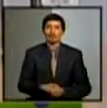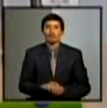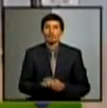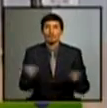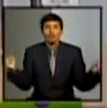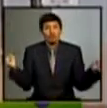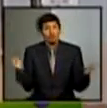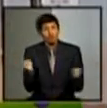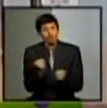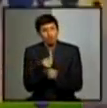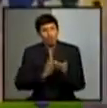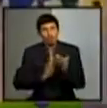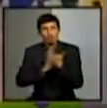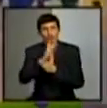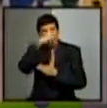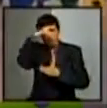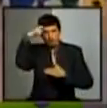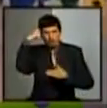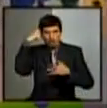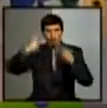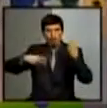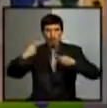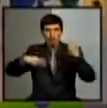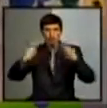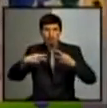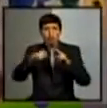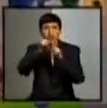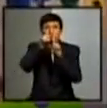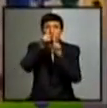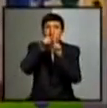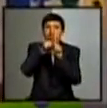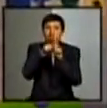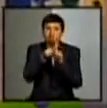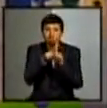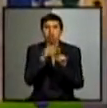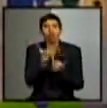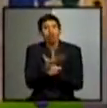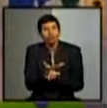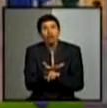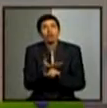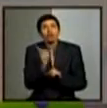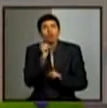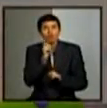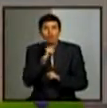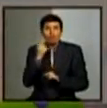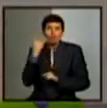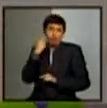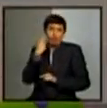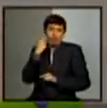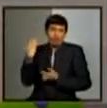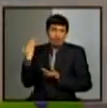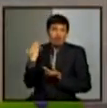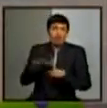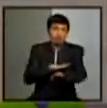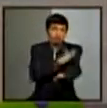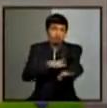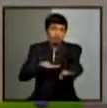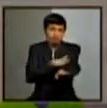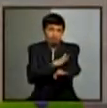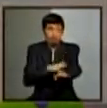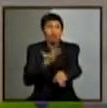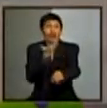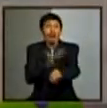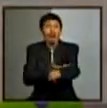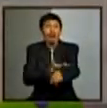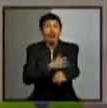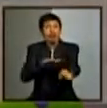Fría llegada del verano en Viña del Mar, bajas temperaturas que han sido la tónica de las últimas jornadas en la costa, por eso en las playas